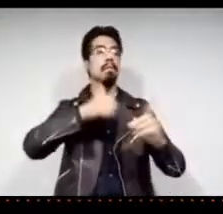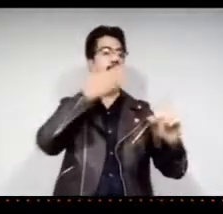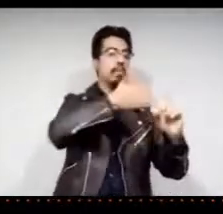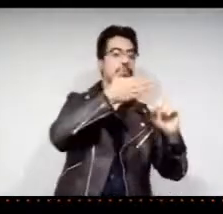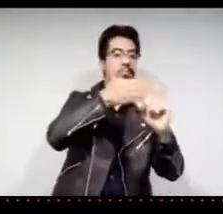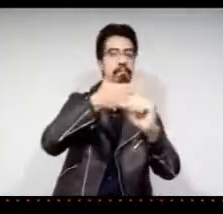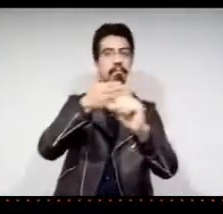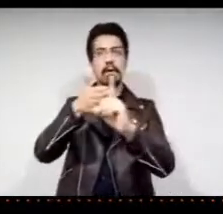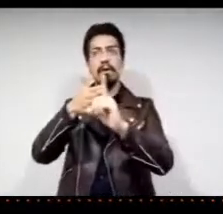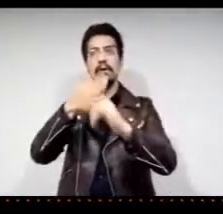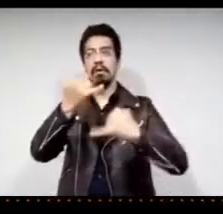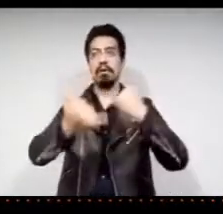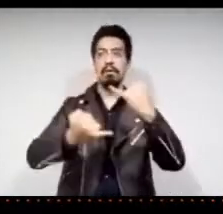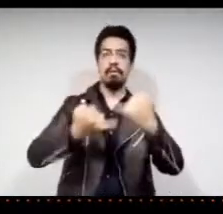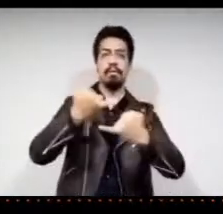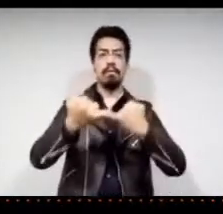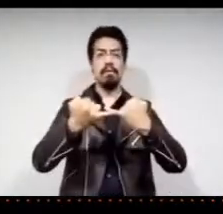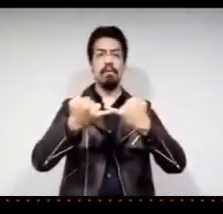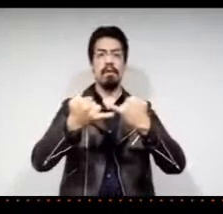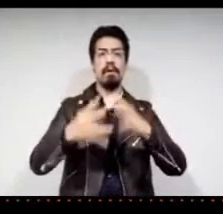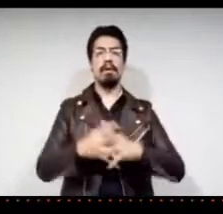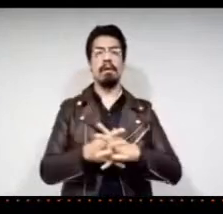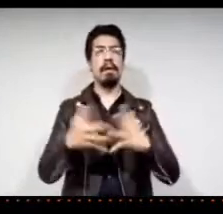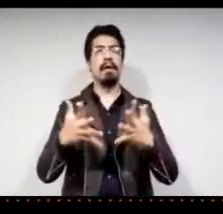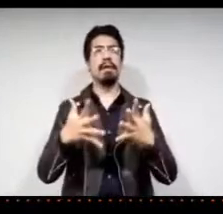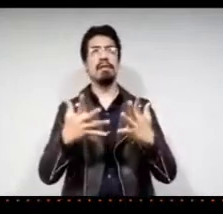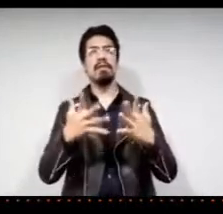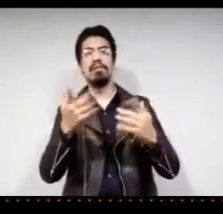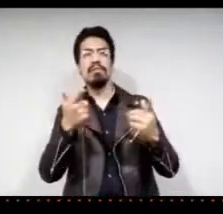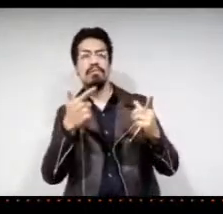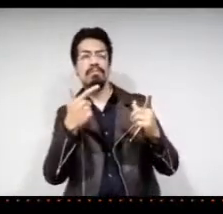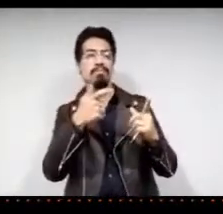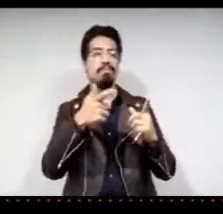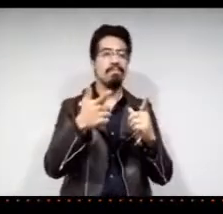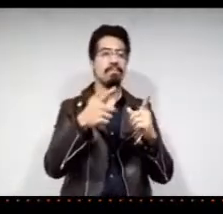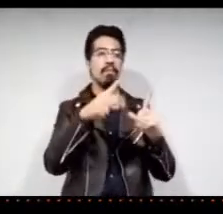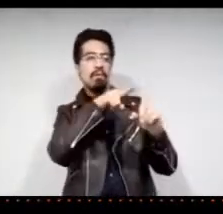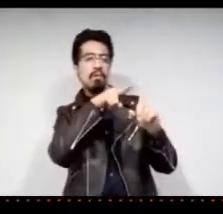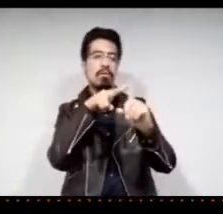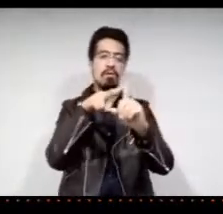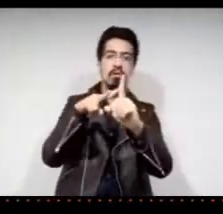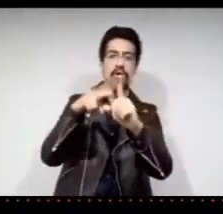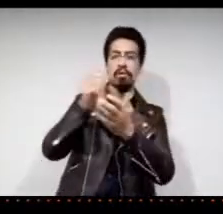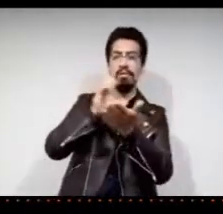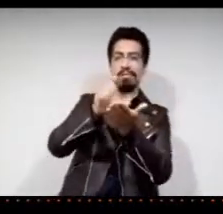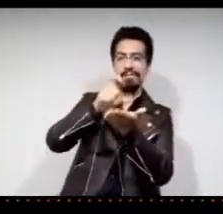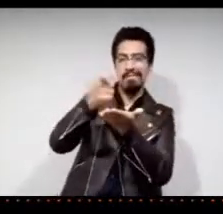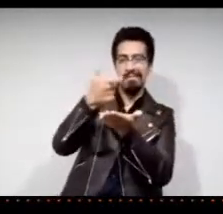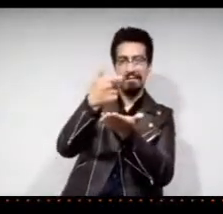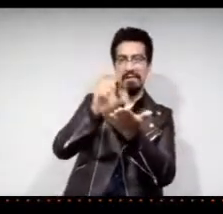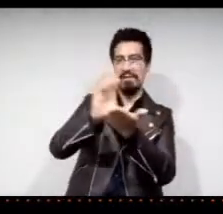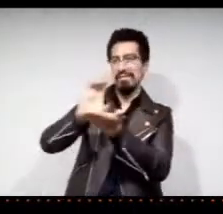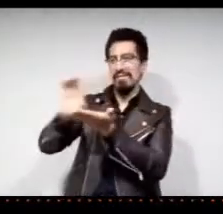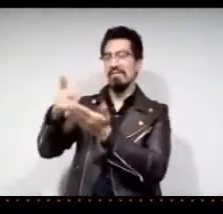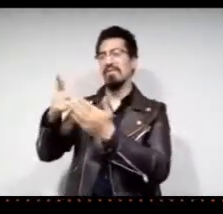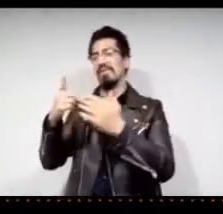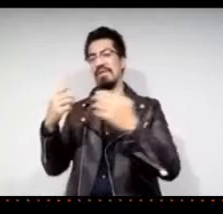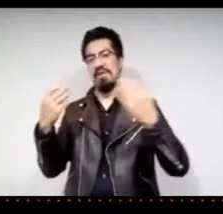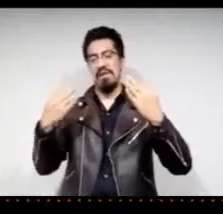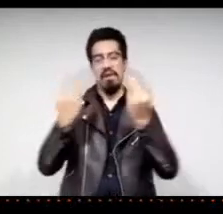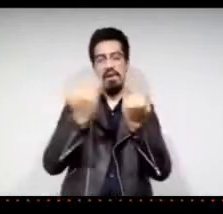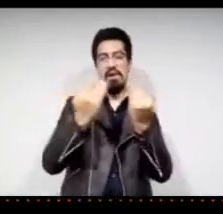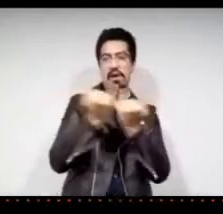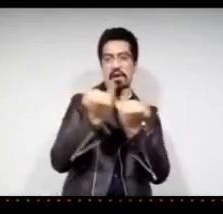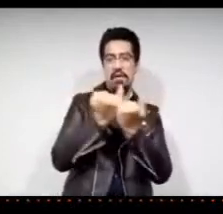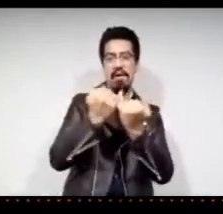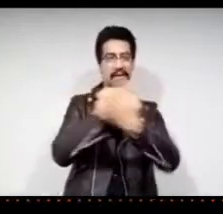juegan en torno a la percepción sobre los recursos, sobre el propio acompañamiento, sobre la formación, y bueno, ese tipo de